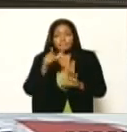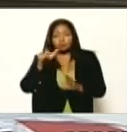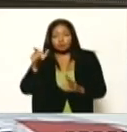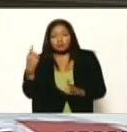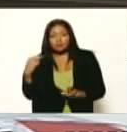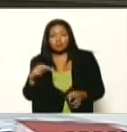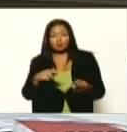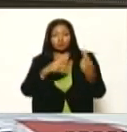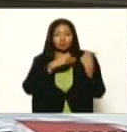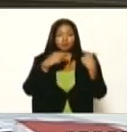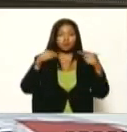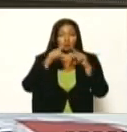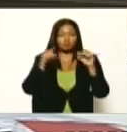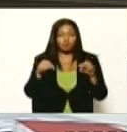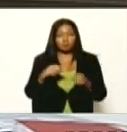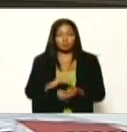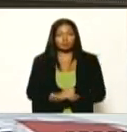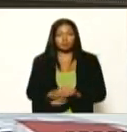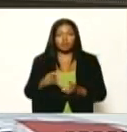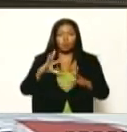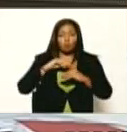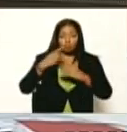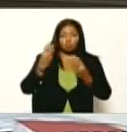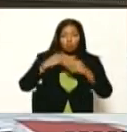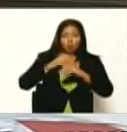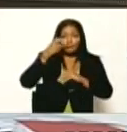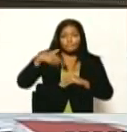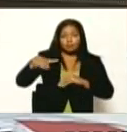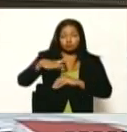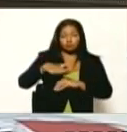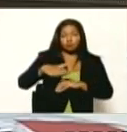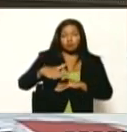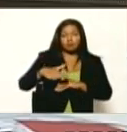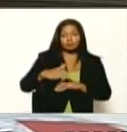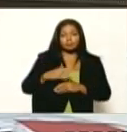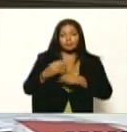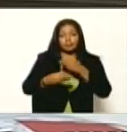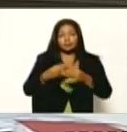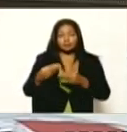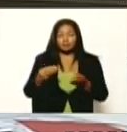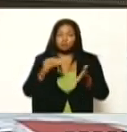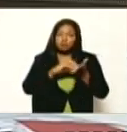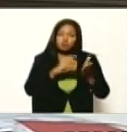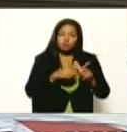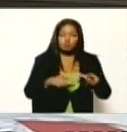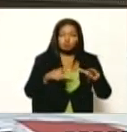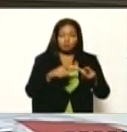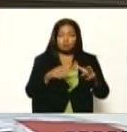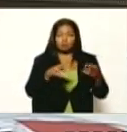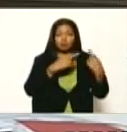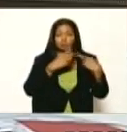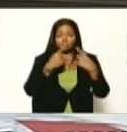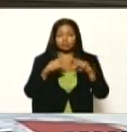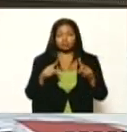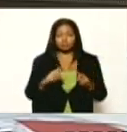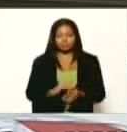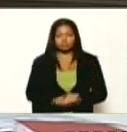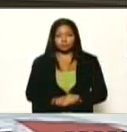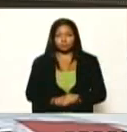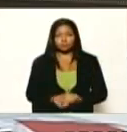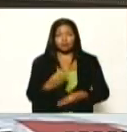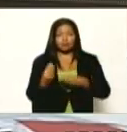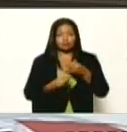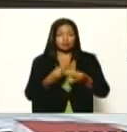responsabilidades, igual pues fue considerada por el pueblo para ser, para ocupar otra responsabilidad. Pero así es la revolución,